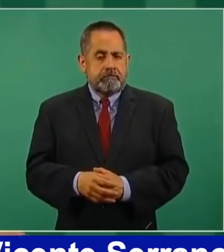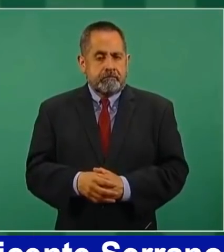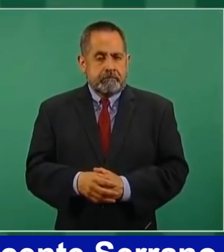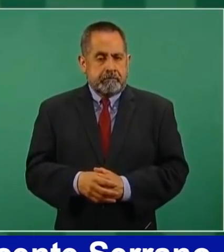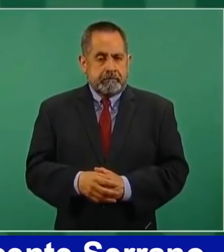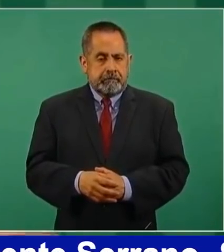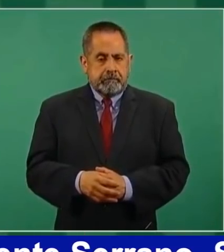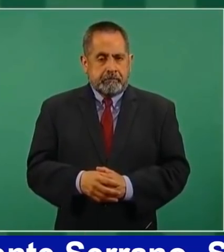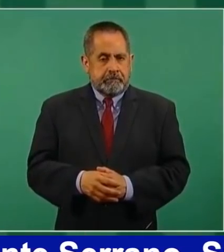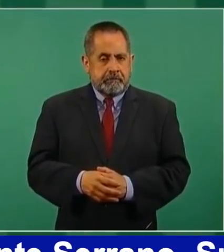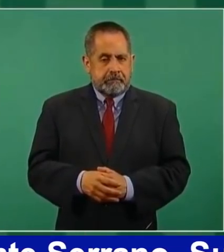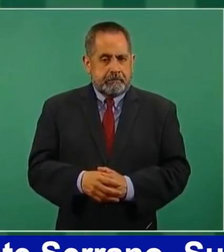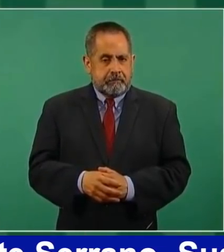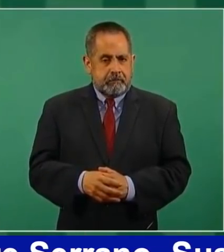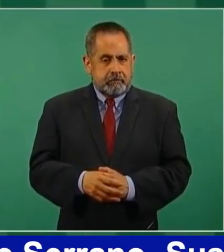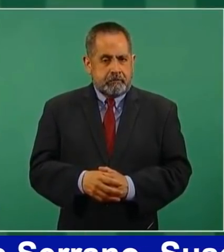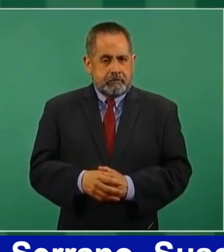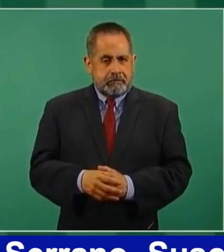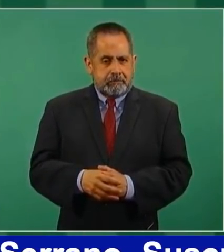que